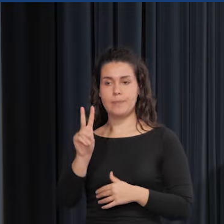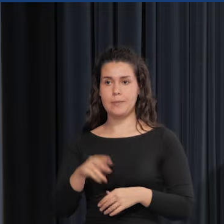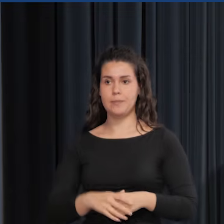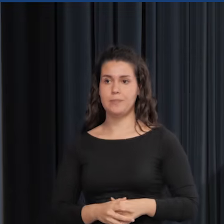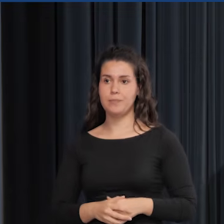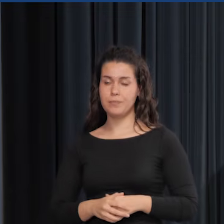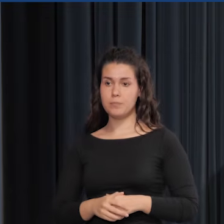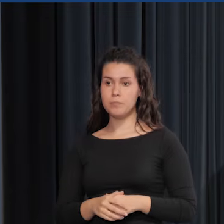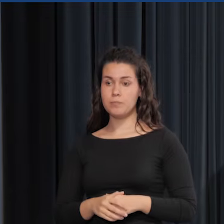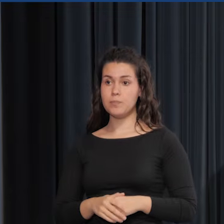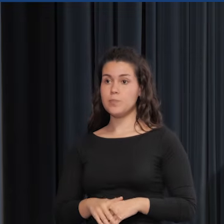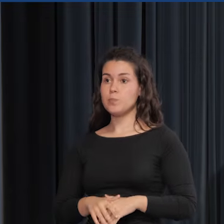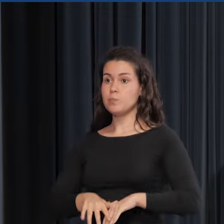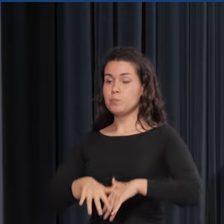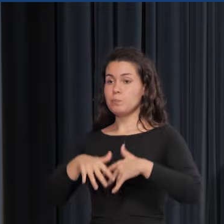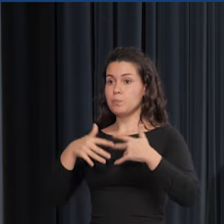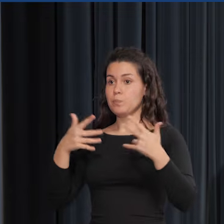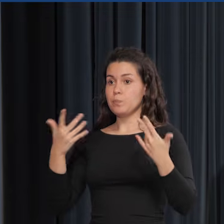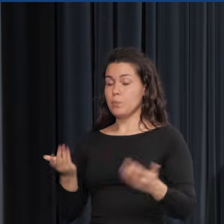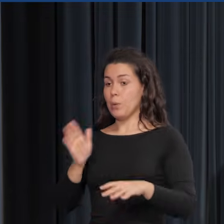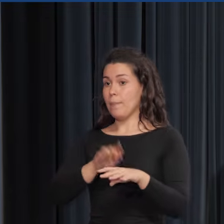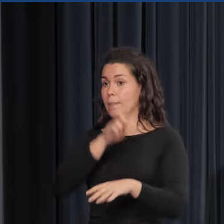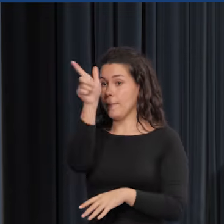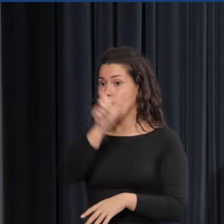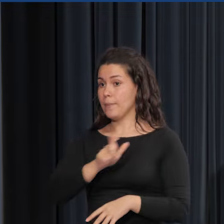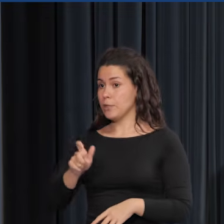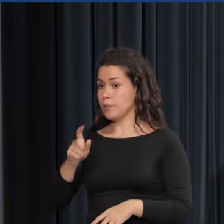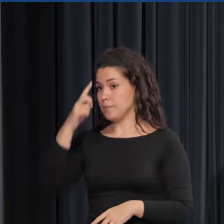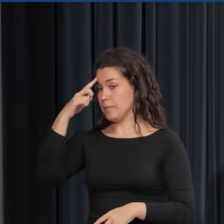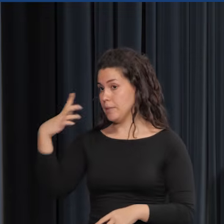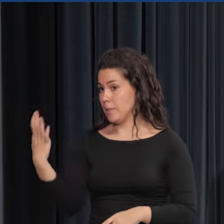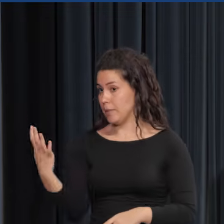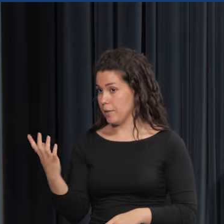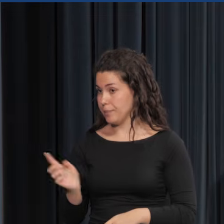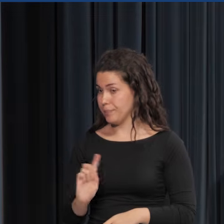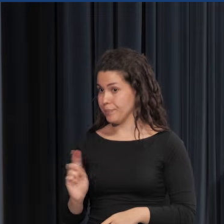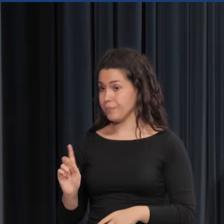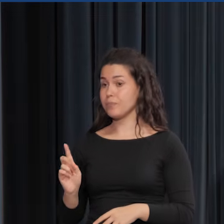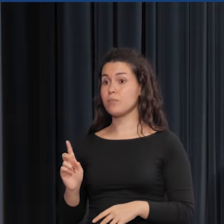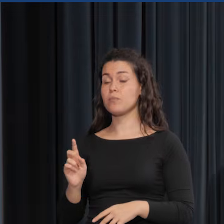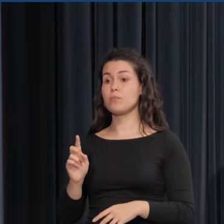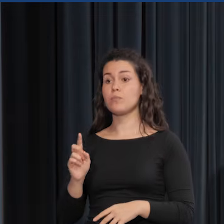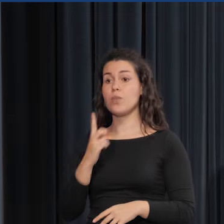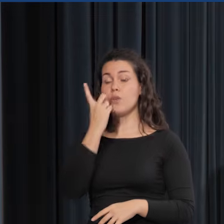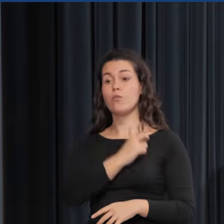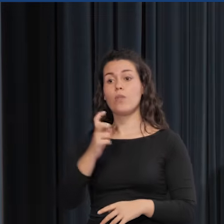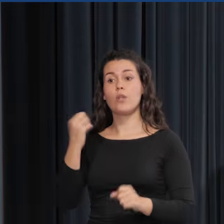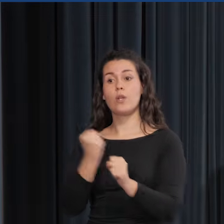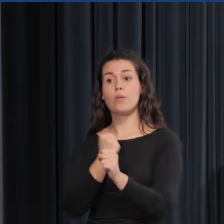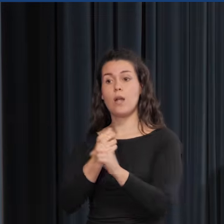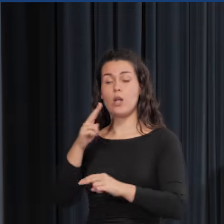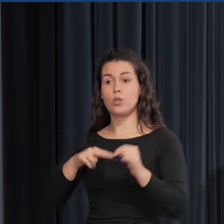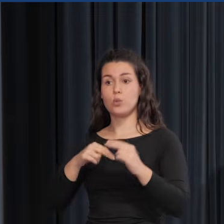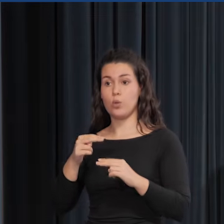Bueno, sobre todo para el que no lo sepa, los pilares fundamentales de la Fundación Laboral de la Construcción son